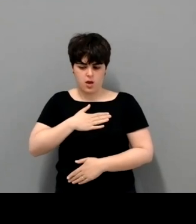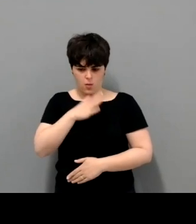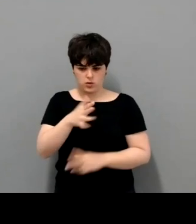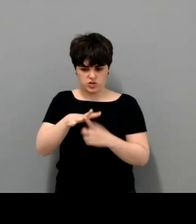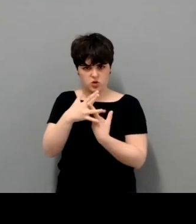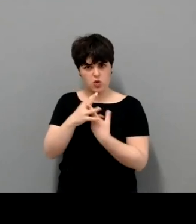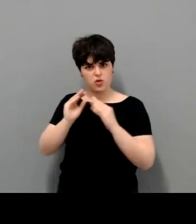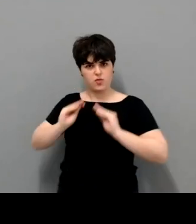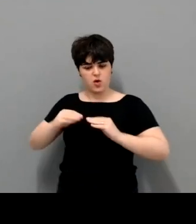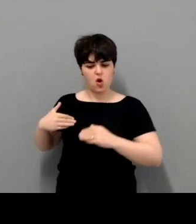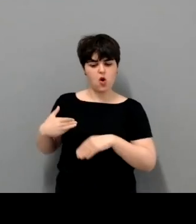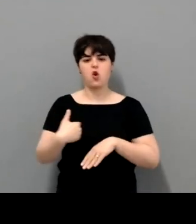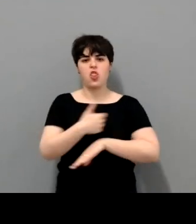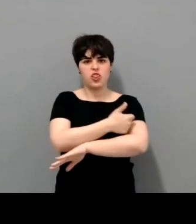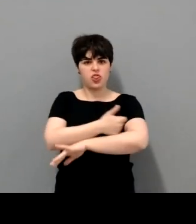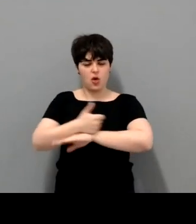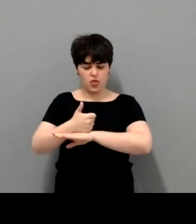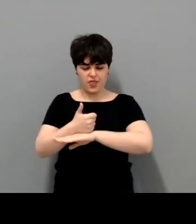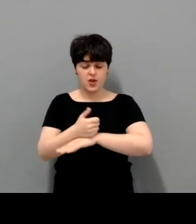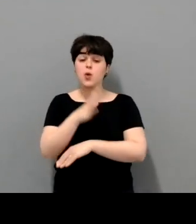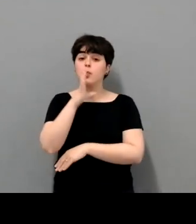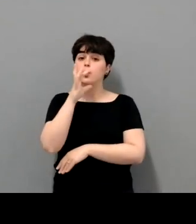condición ciudadana. Por tanto,